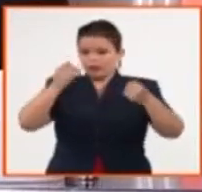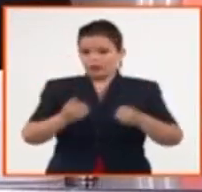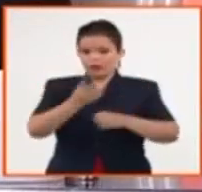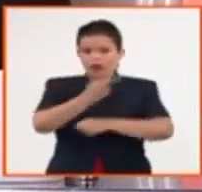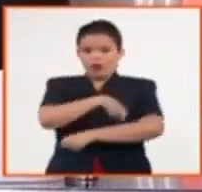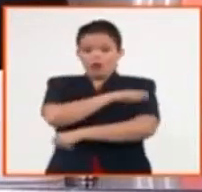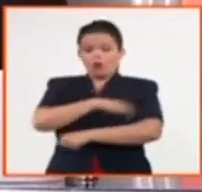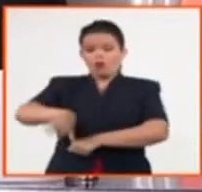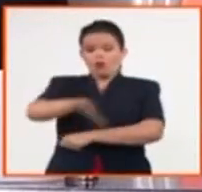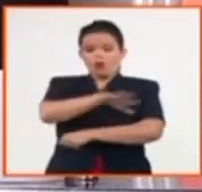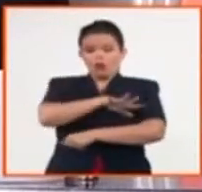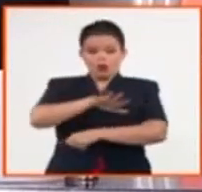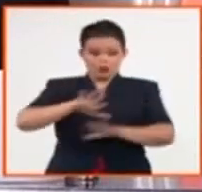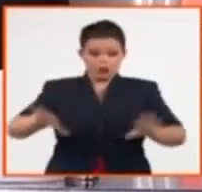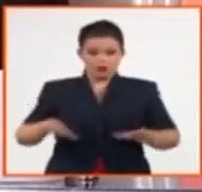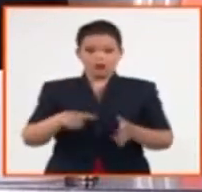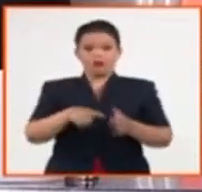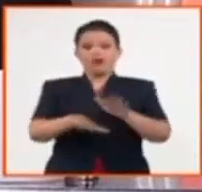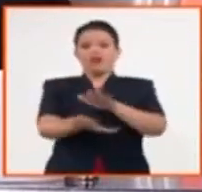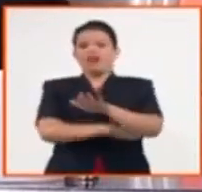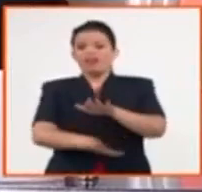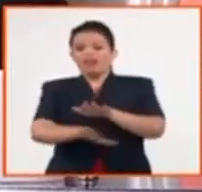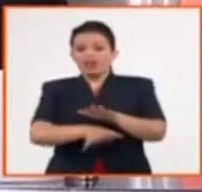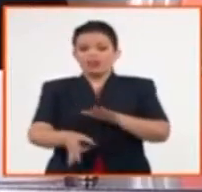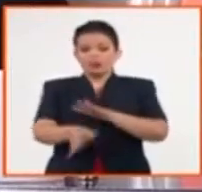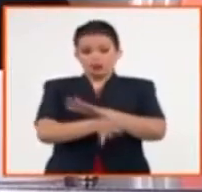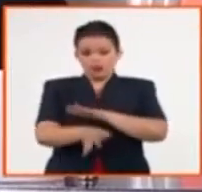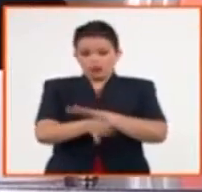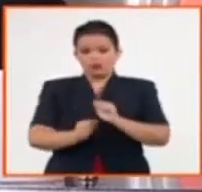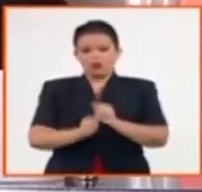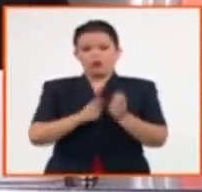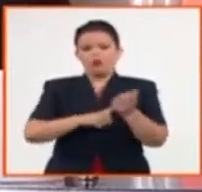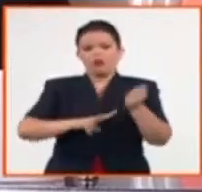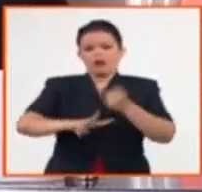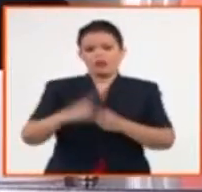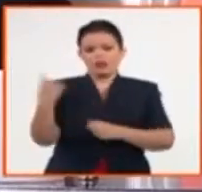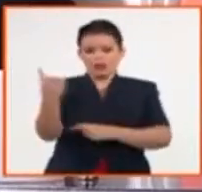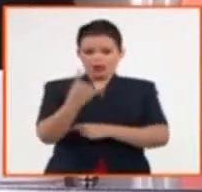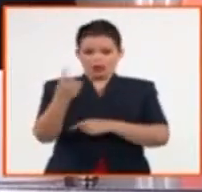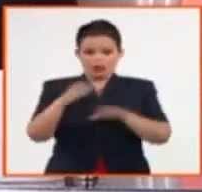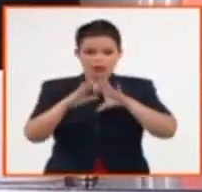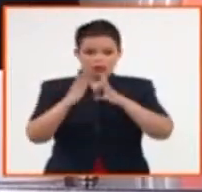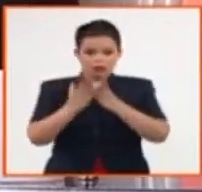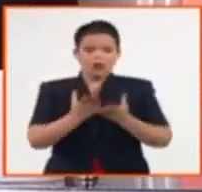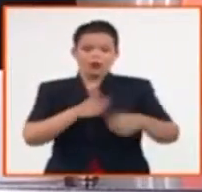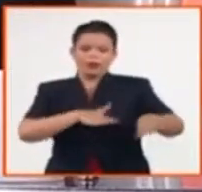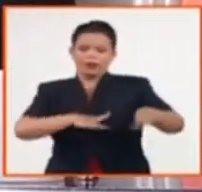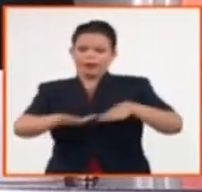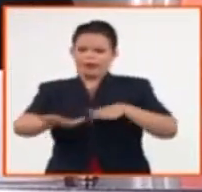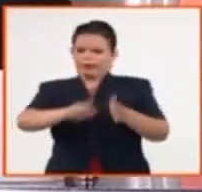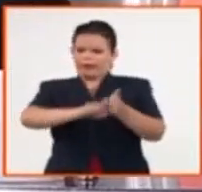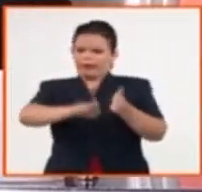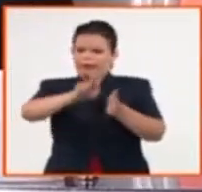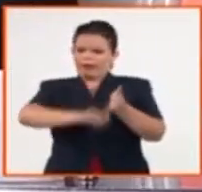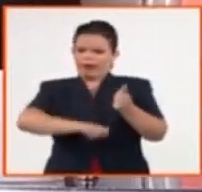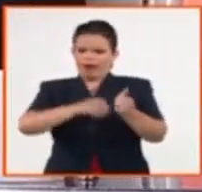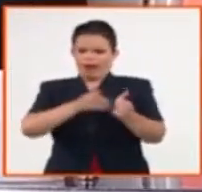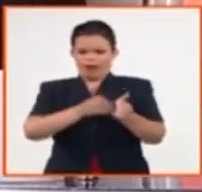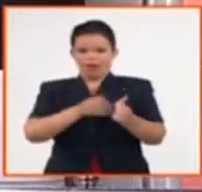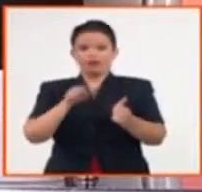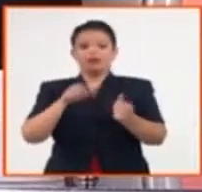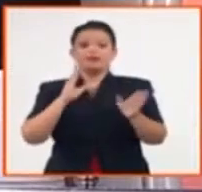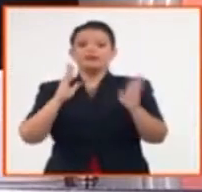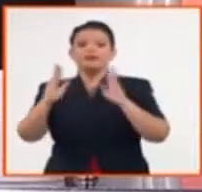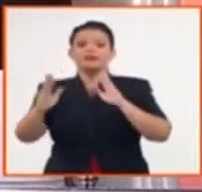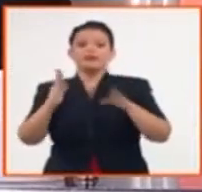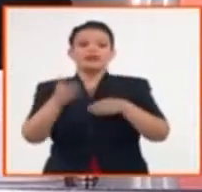dirección, hemos organizado un sistema de trabajo. Para esta etapa, para esta gran campaña, activamos un grupo de aspectos que a